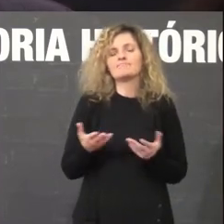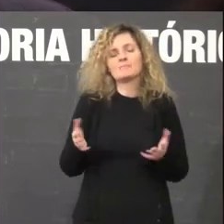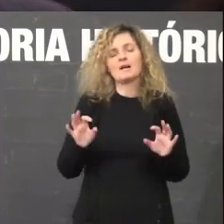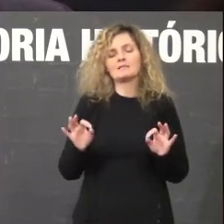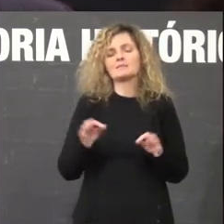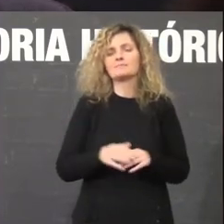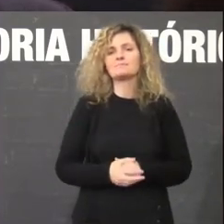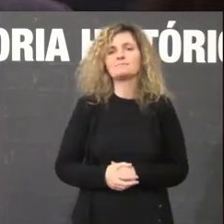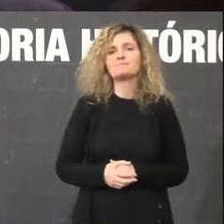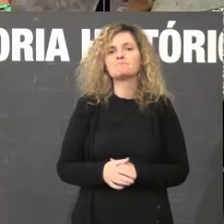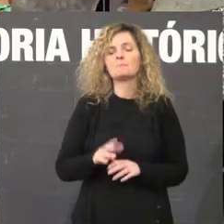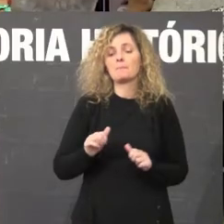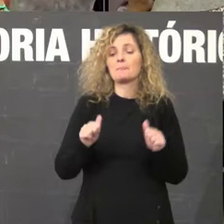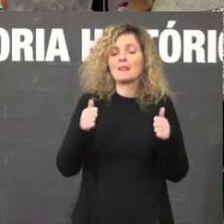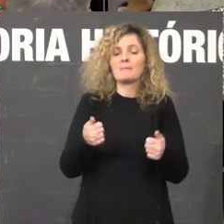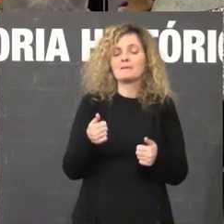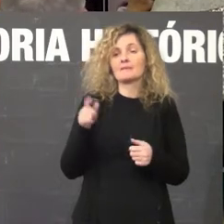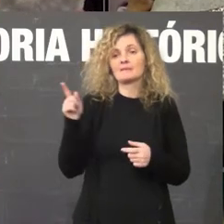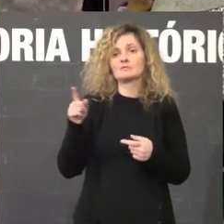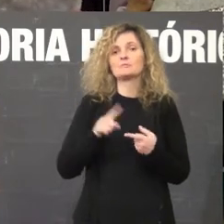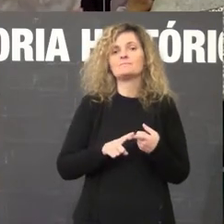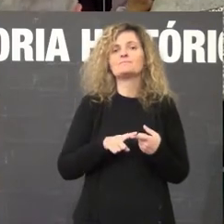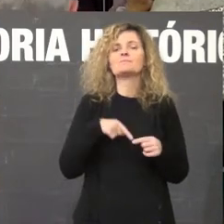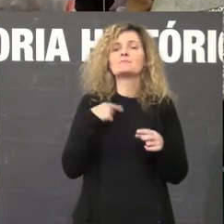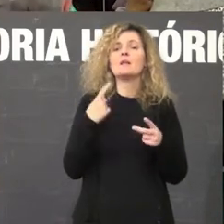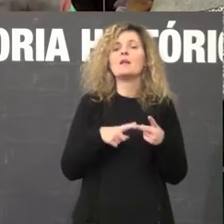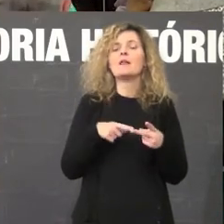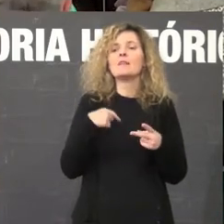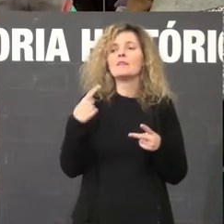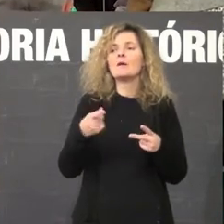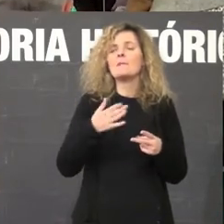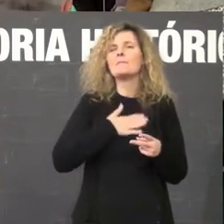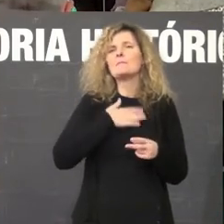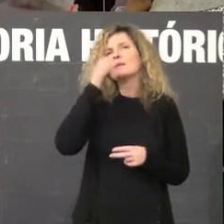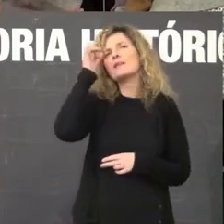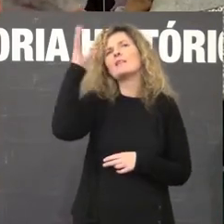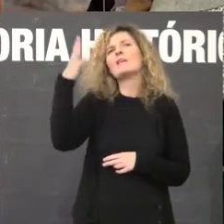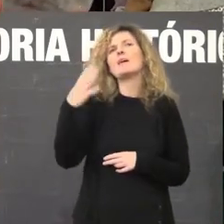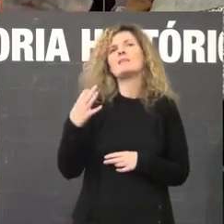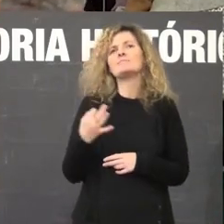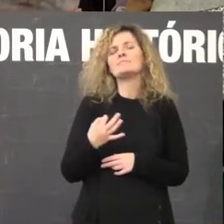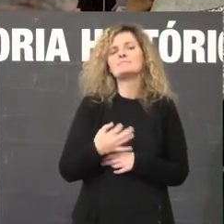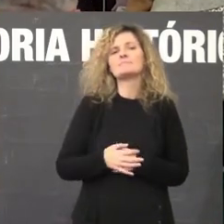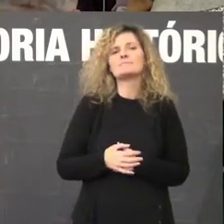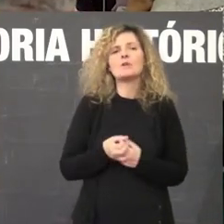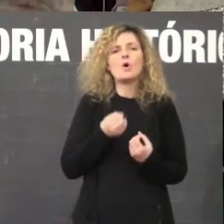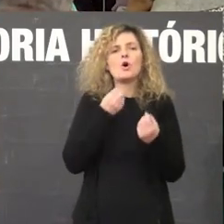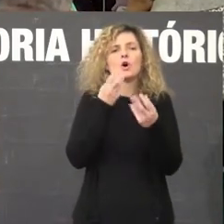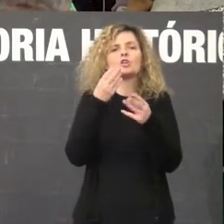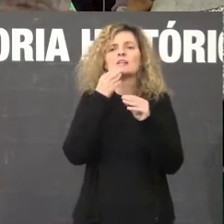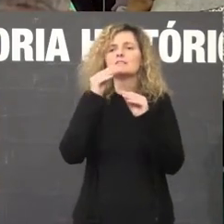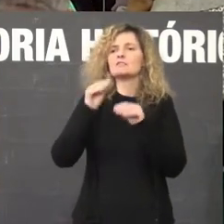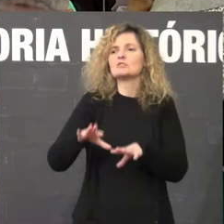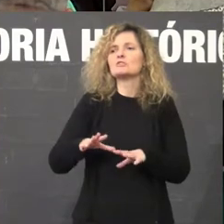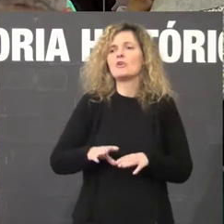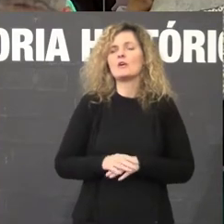bueno, para empezar iso. Despois, a miña idea era contar unha historia.